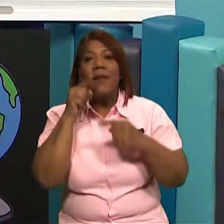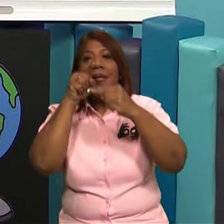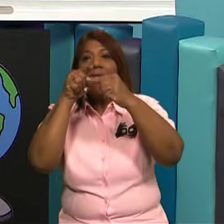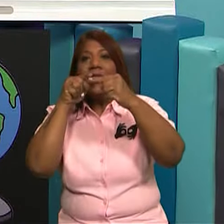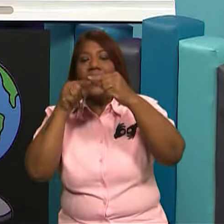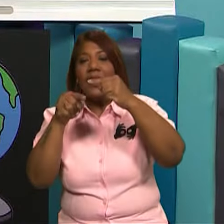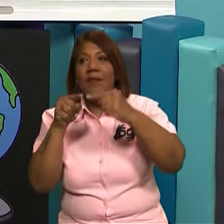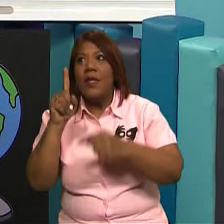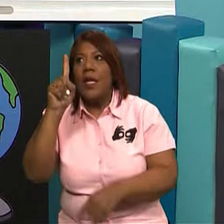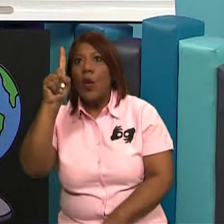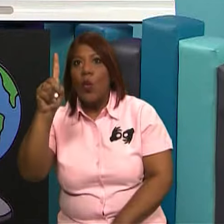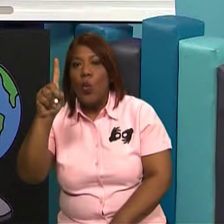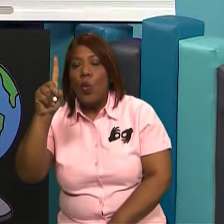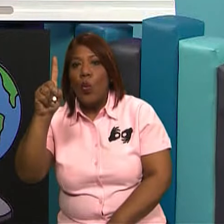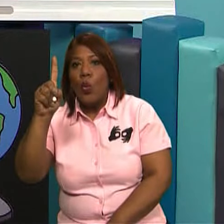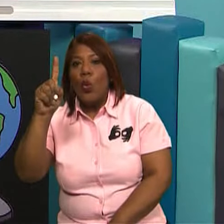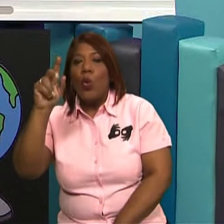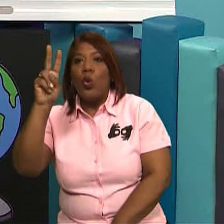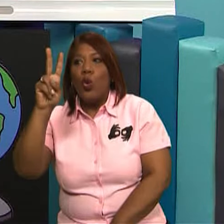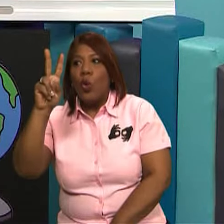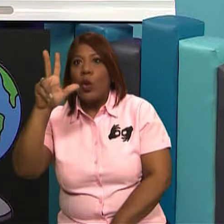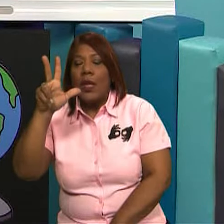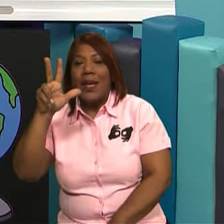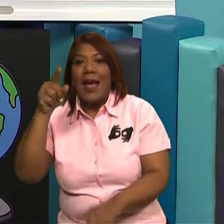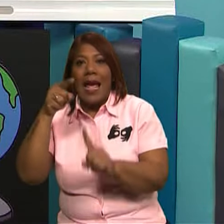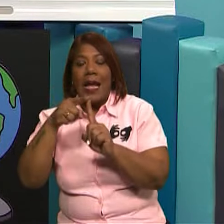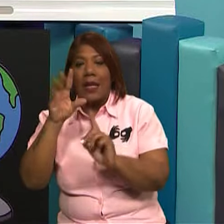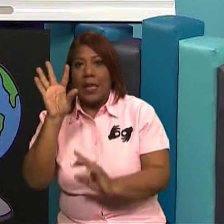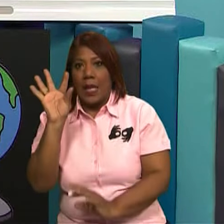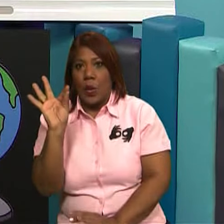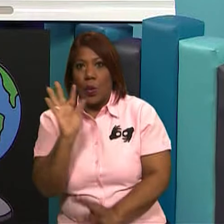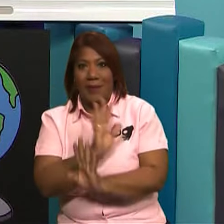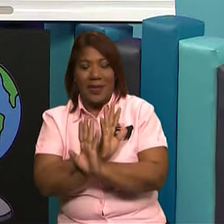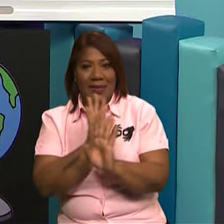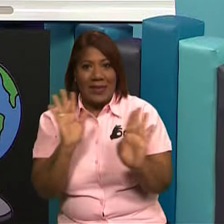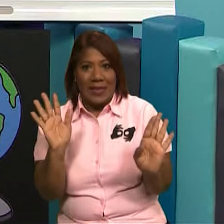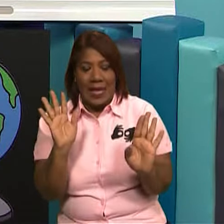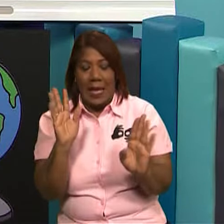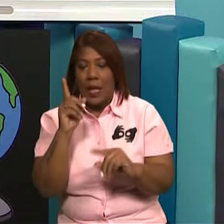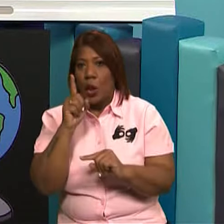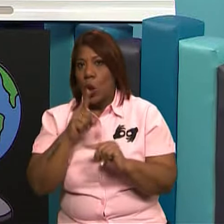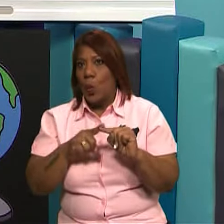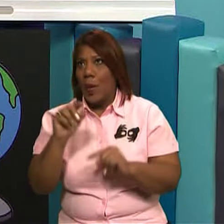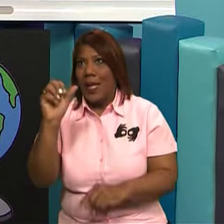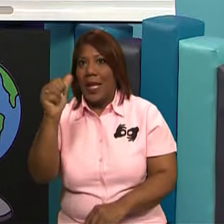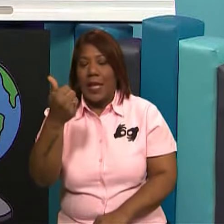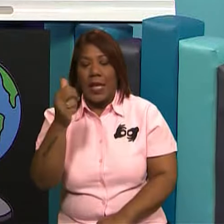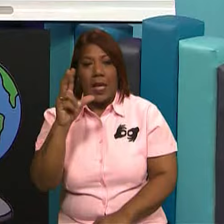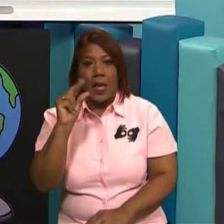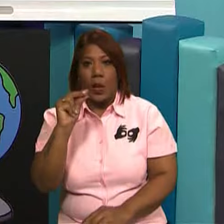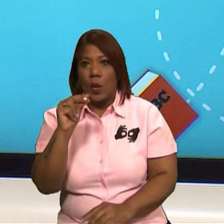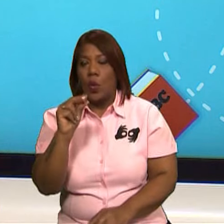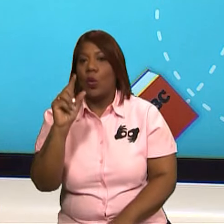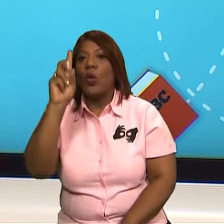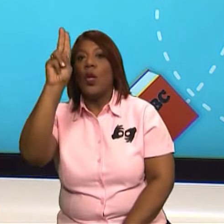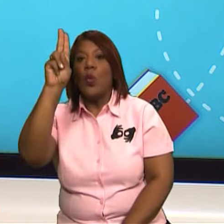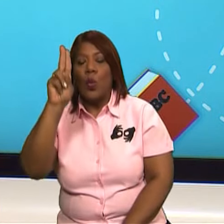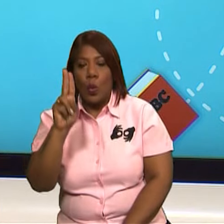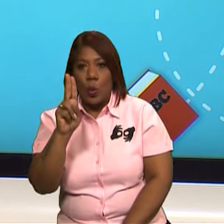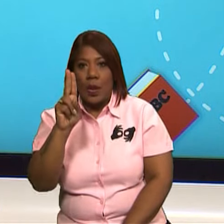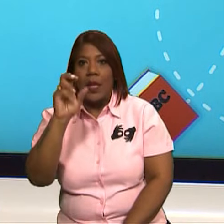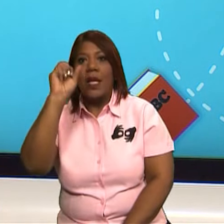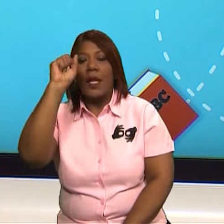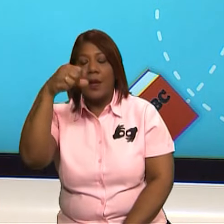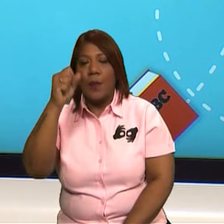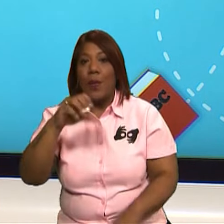7. Como ya saben, debemos observar el divisor. Al observarlo tengo 7, entonces